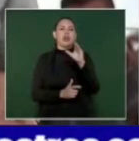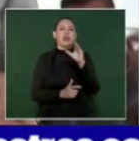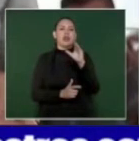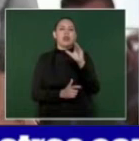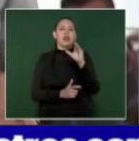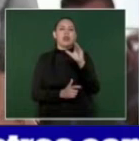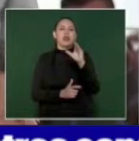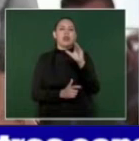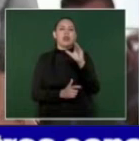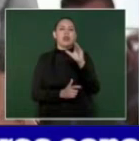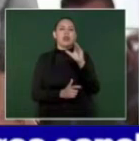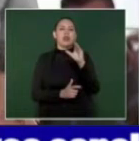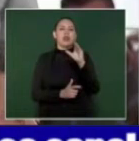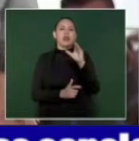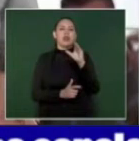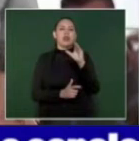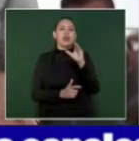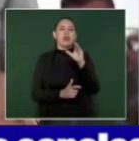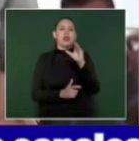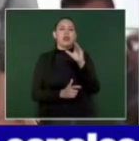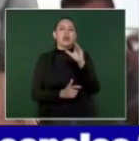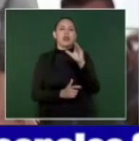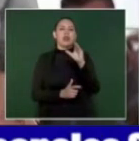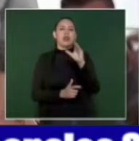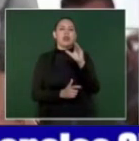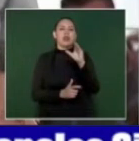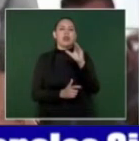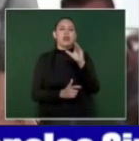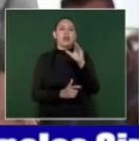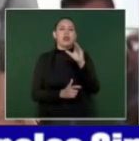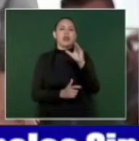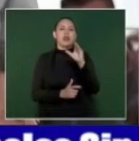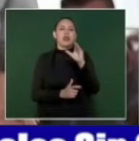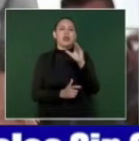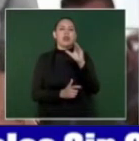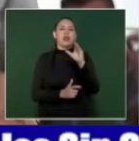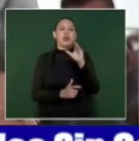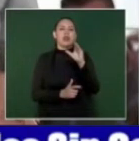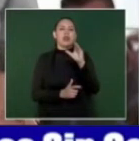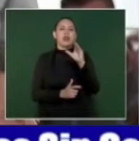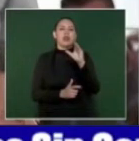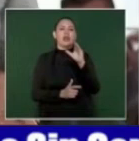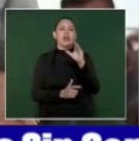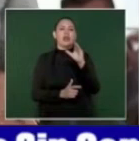espionaje. Pero fíjate por dónde va la pregunta de